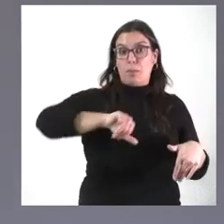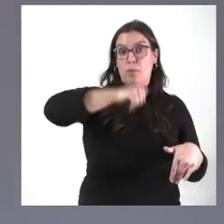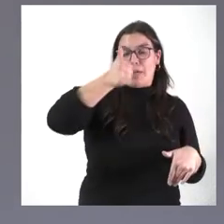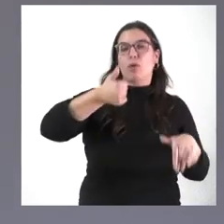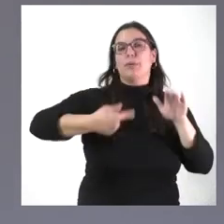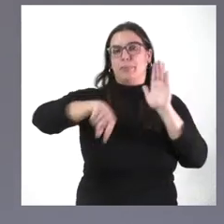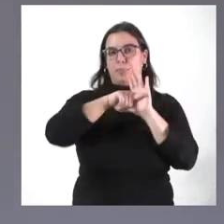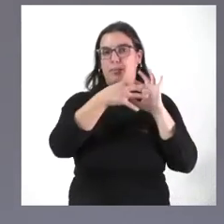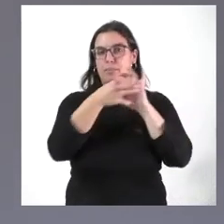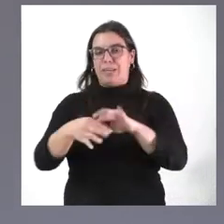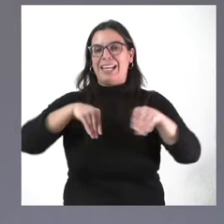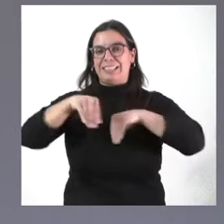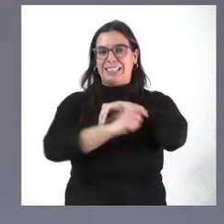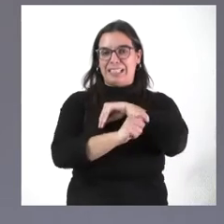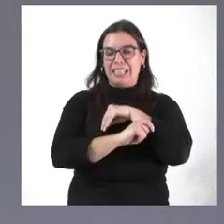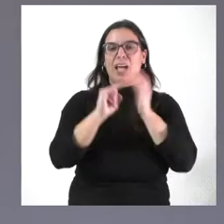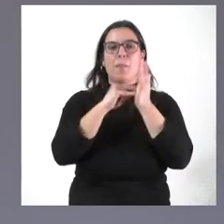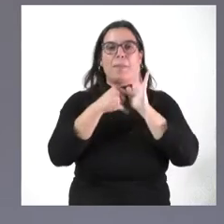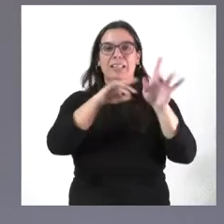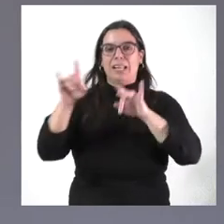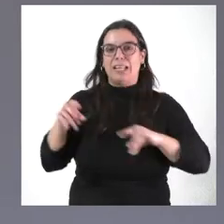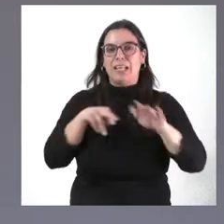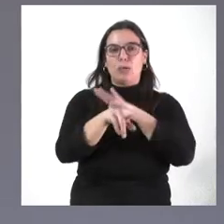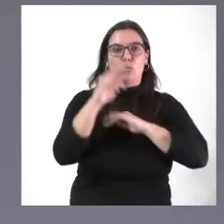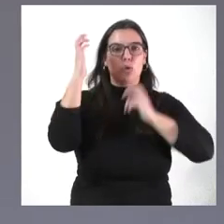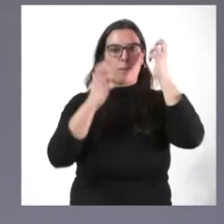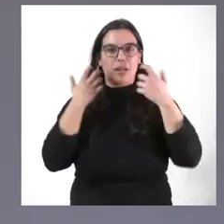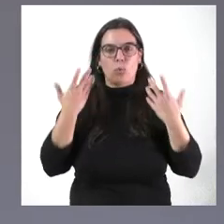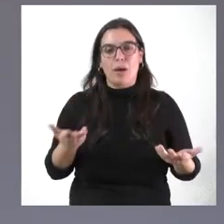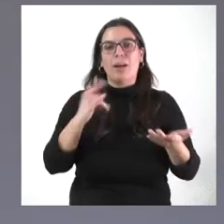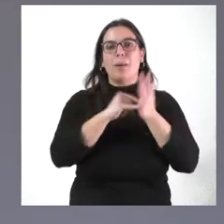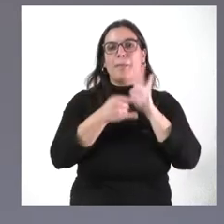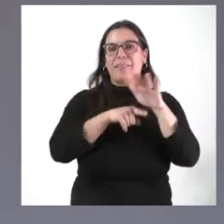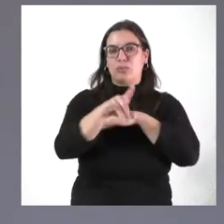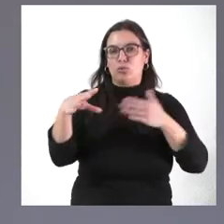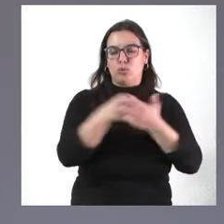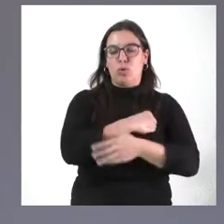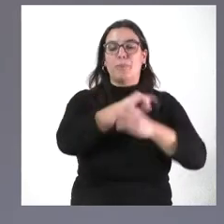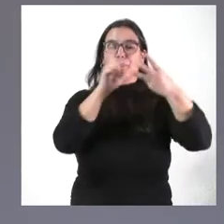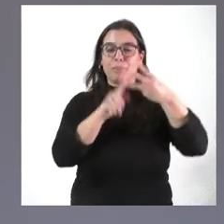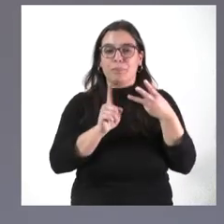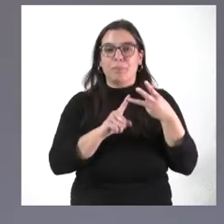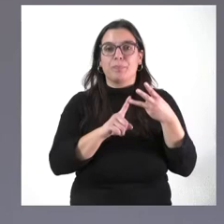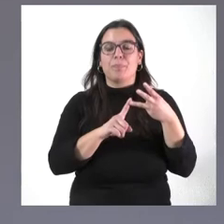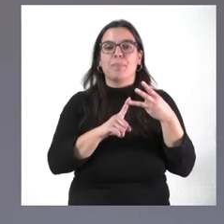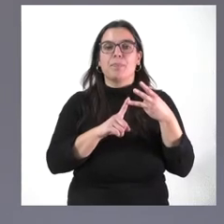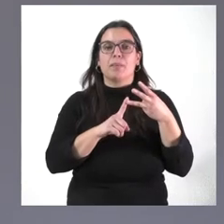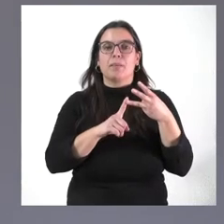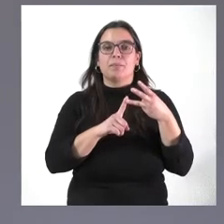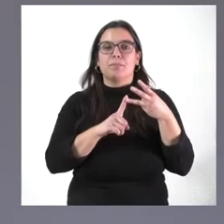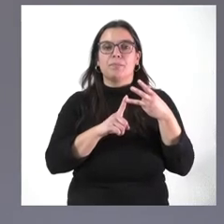la estrategia de caza de Castilla y león los planes territoriales de recursos cinegéticos planes de gestión etcétera un tercer grupo que